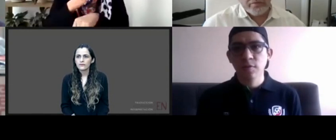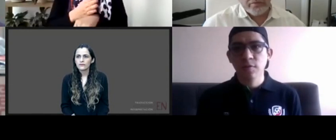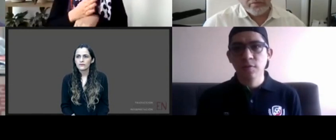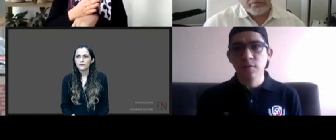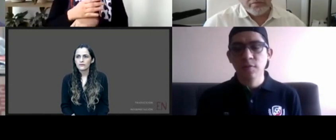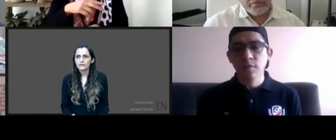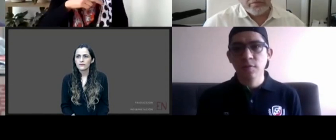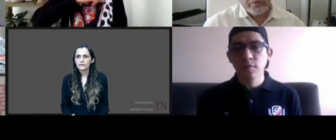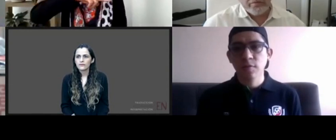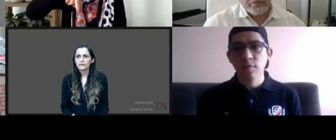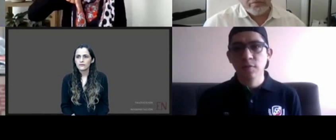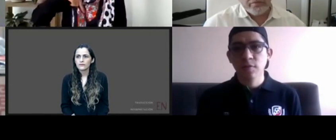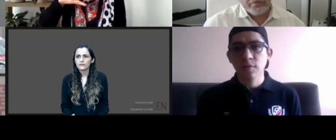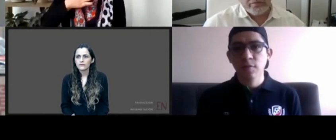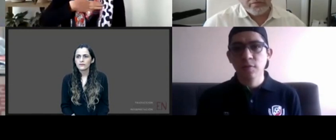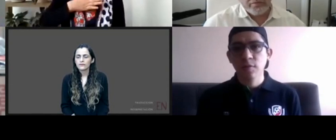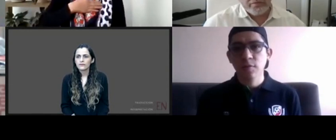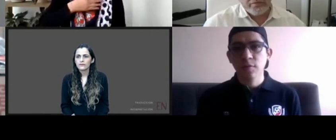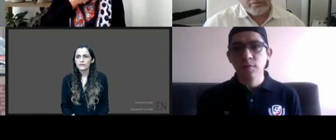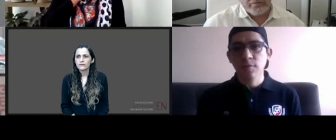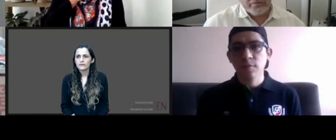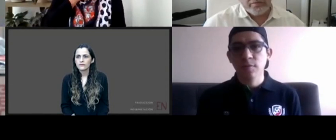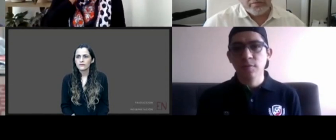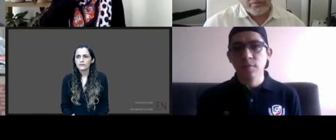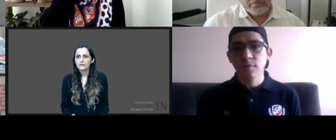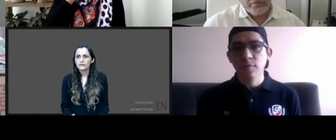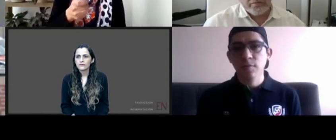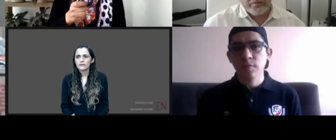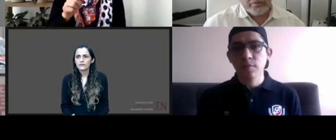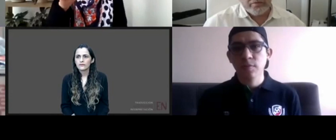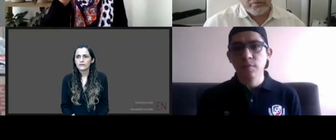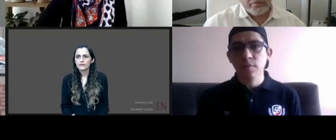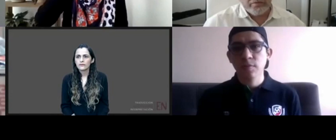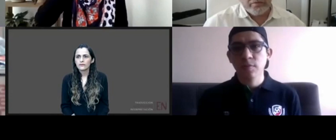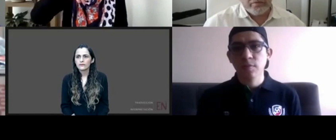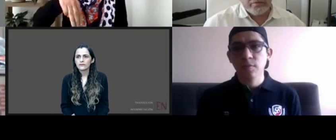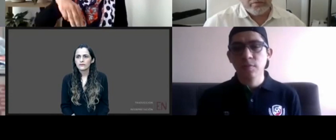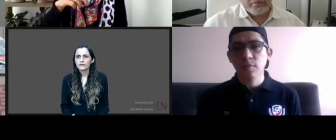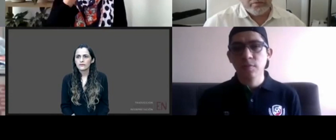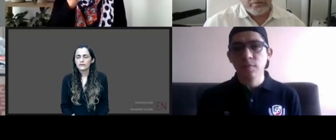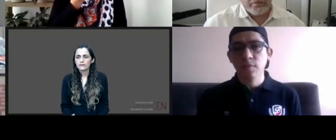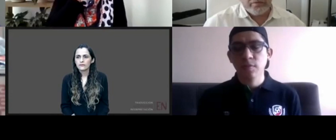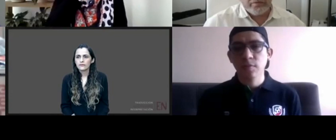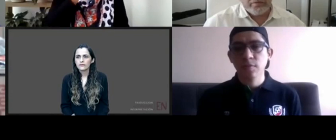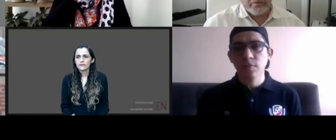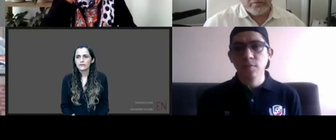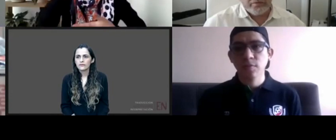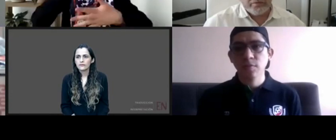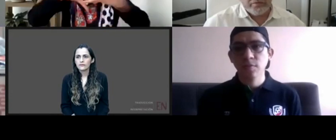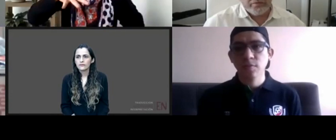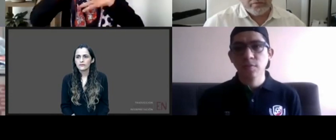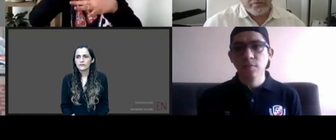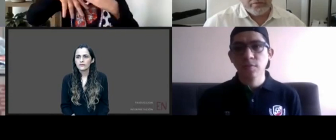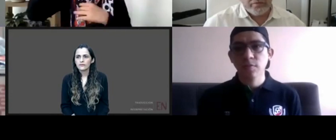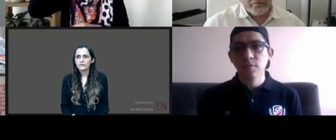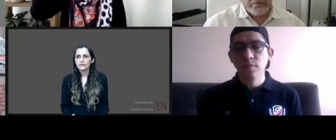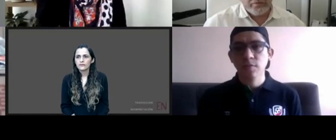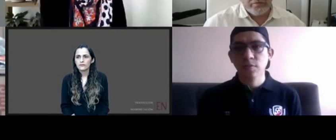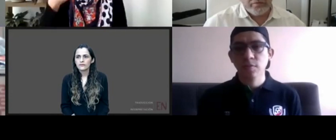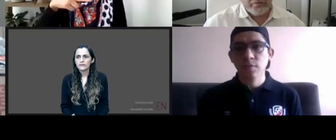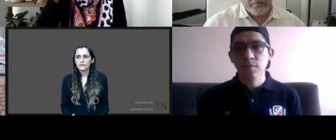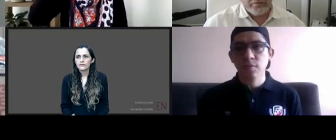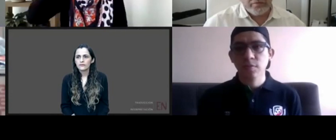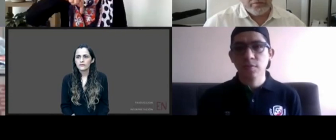hay muchas, muchas lenguas. Como decía Boris, hay una variedad lingüística impresionante y con los niños que